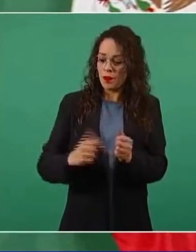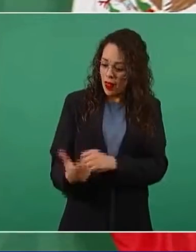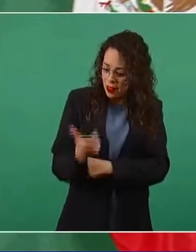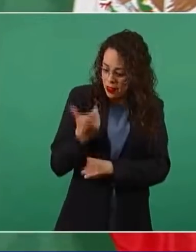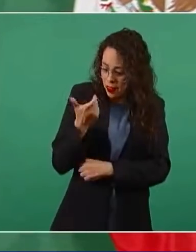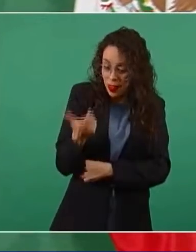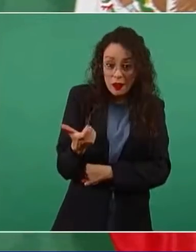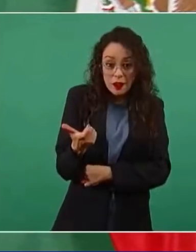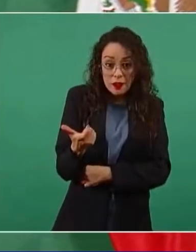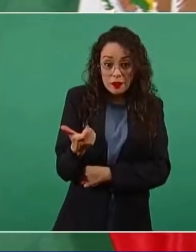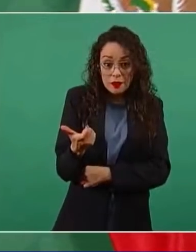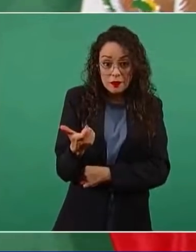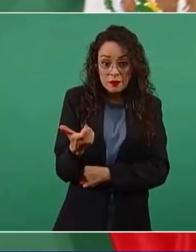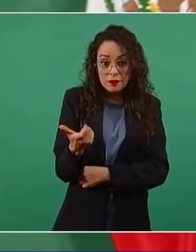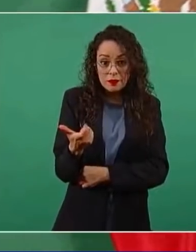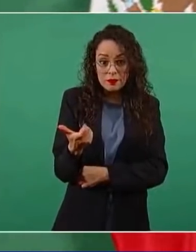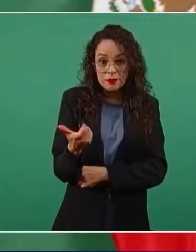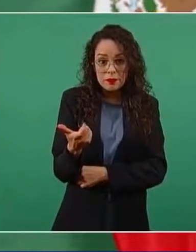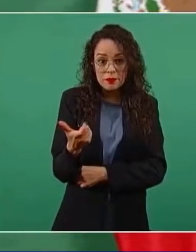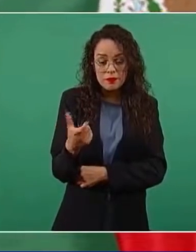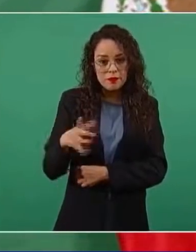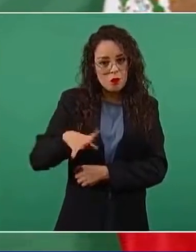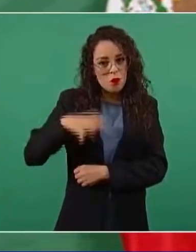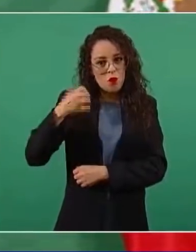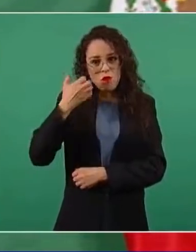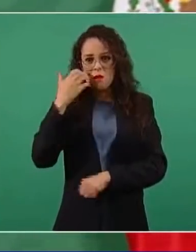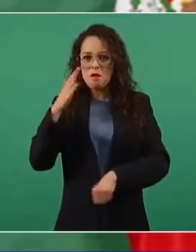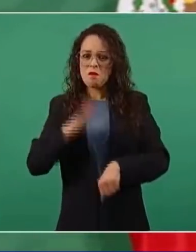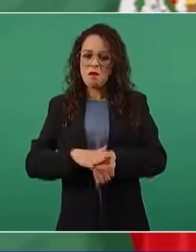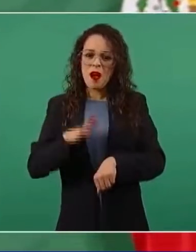dinero, la ambición,